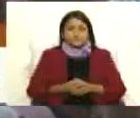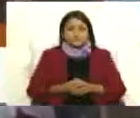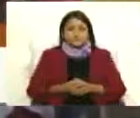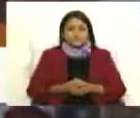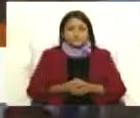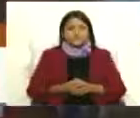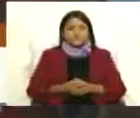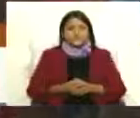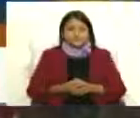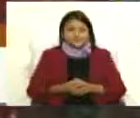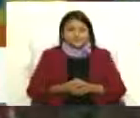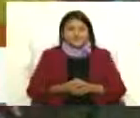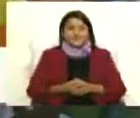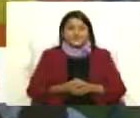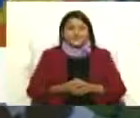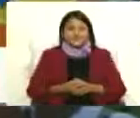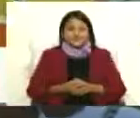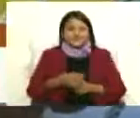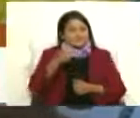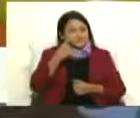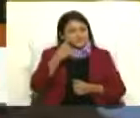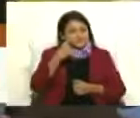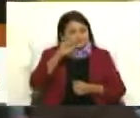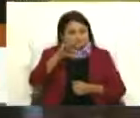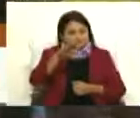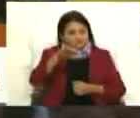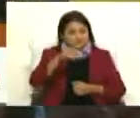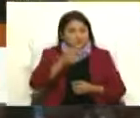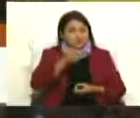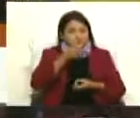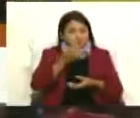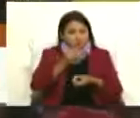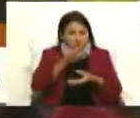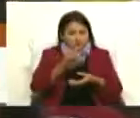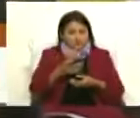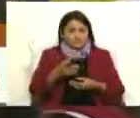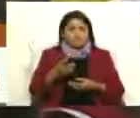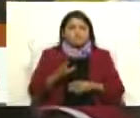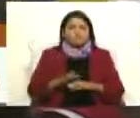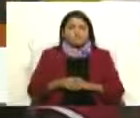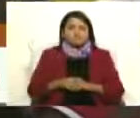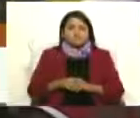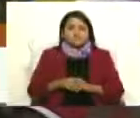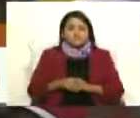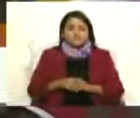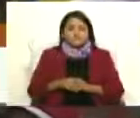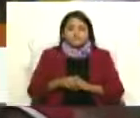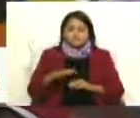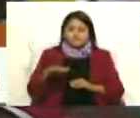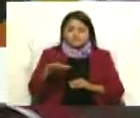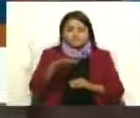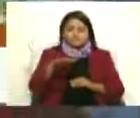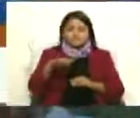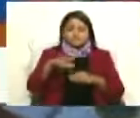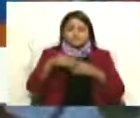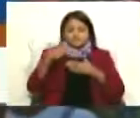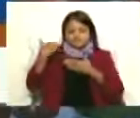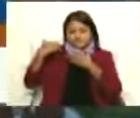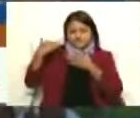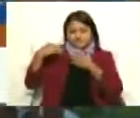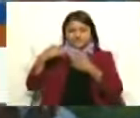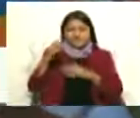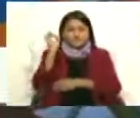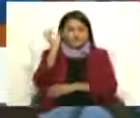Bueno, bueno, bueno. Miren, yo les voy a echar un cuento. Por ahí, en estos días, en una conferencia que tuve